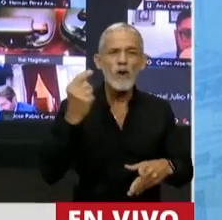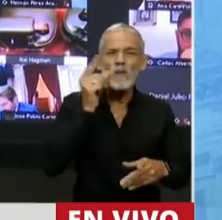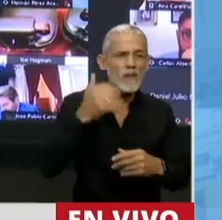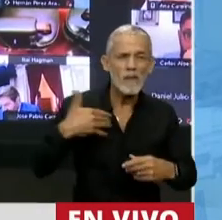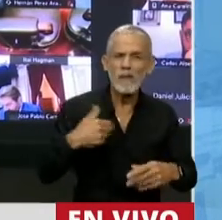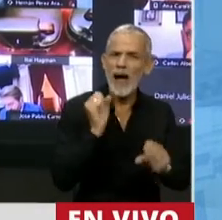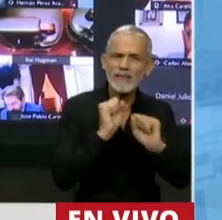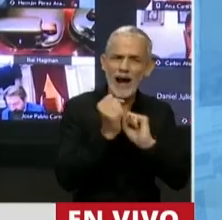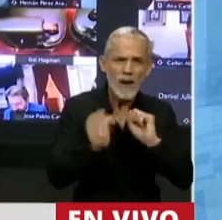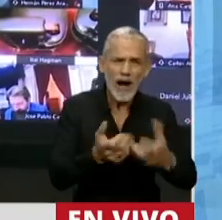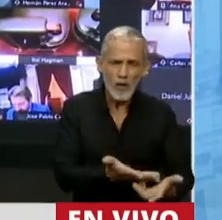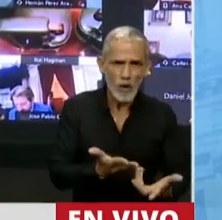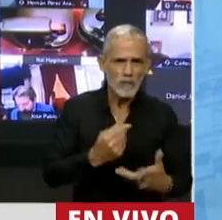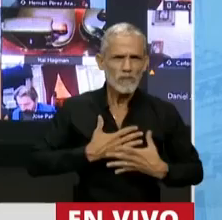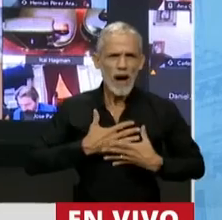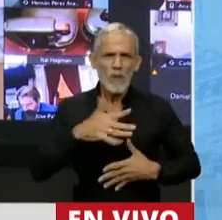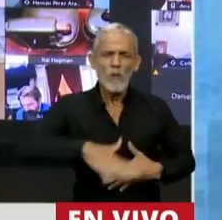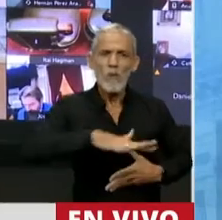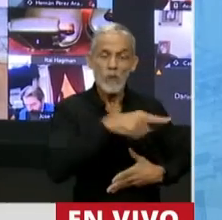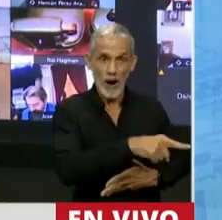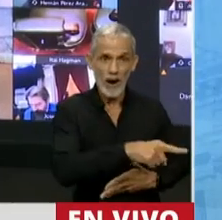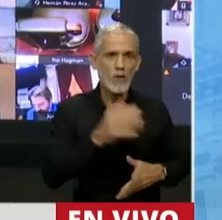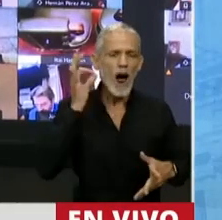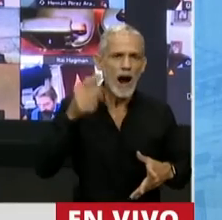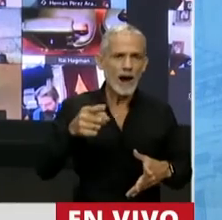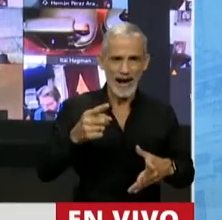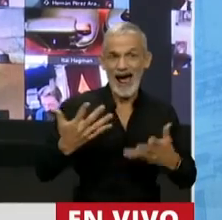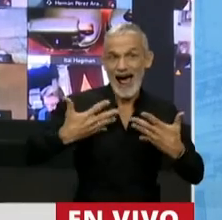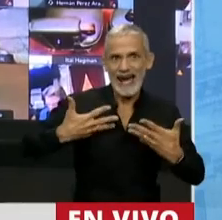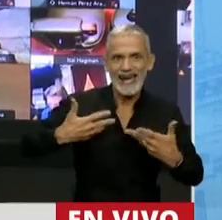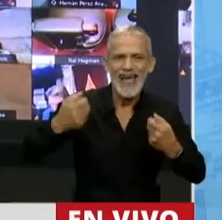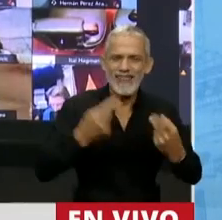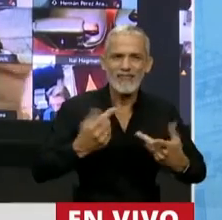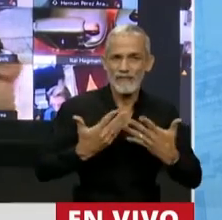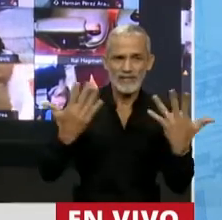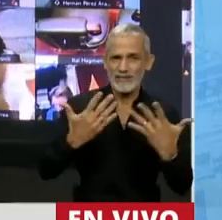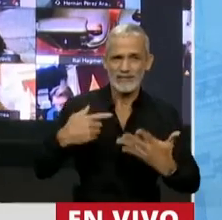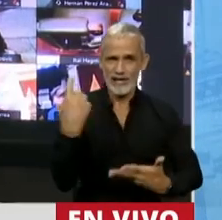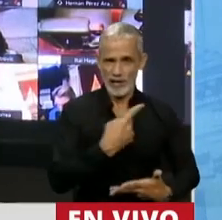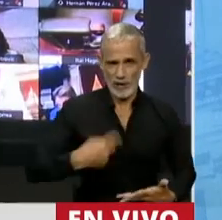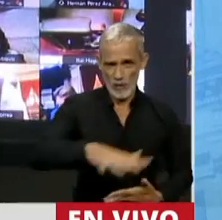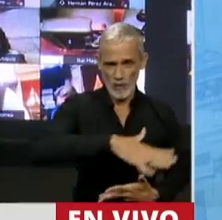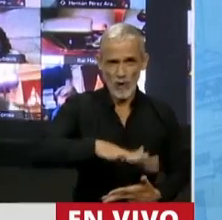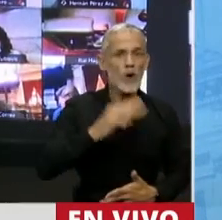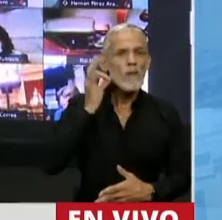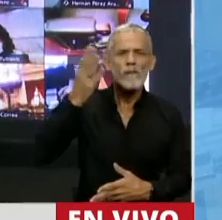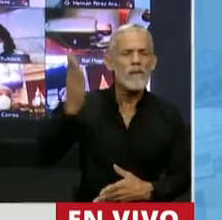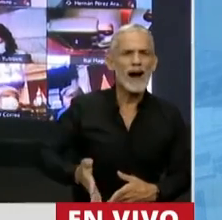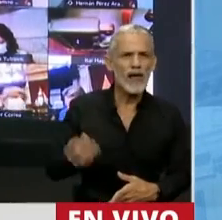trabajadores. Fue amor por su pueblo, fue alegría infinita y felicidad. Maradona